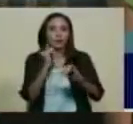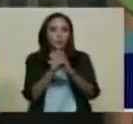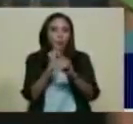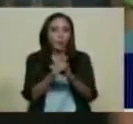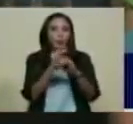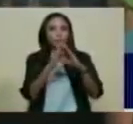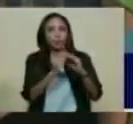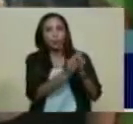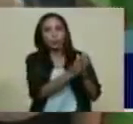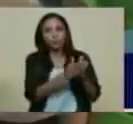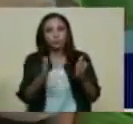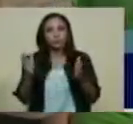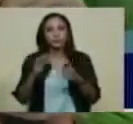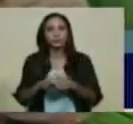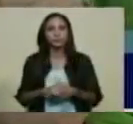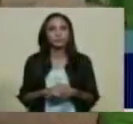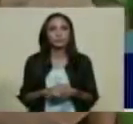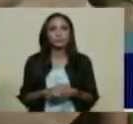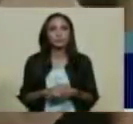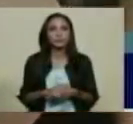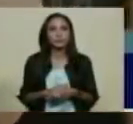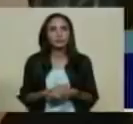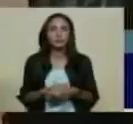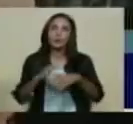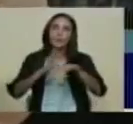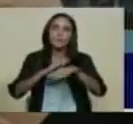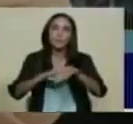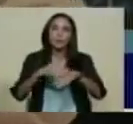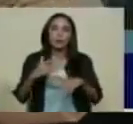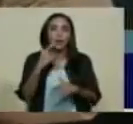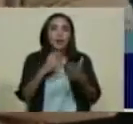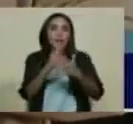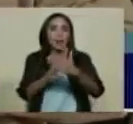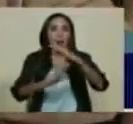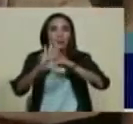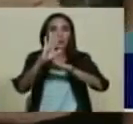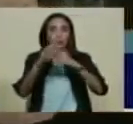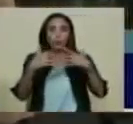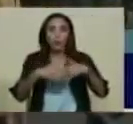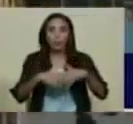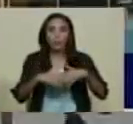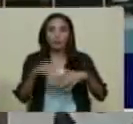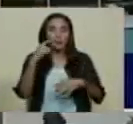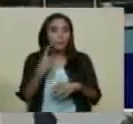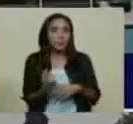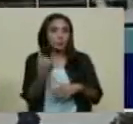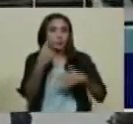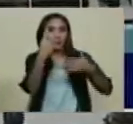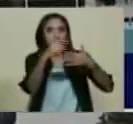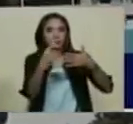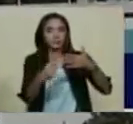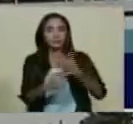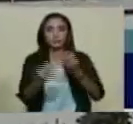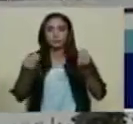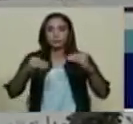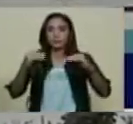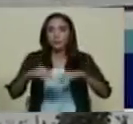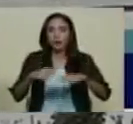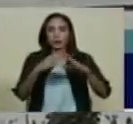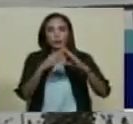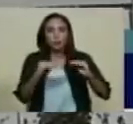telecomunicaciones. ¿Por qué? Resulta que las cinco principales empresas que generan más capitales en el mundo son